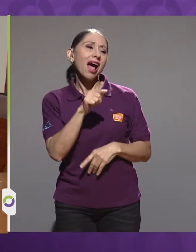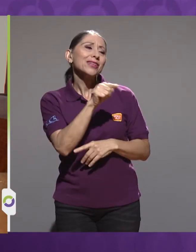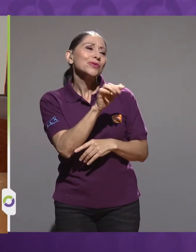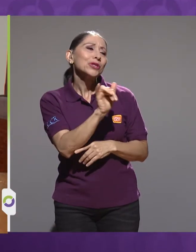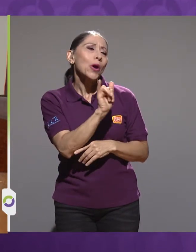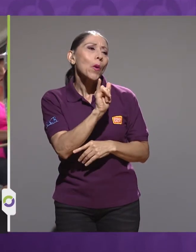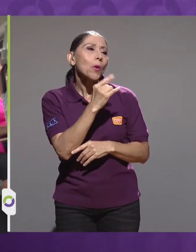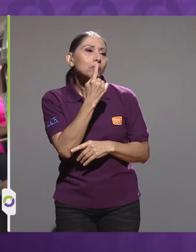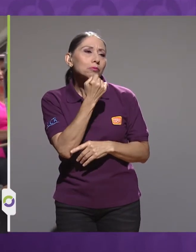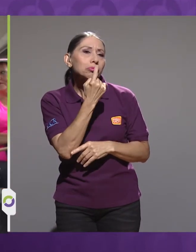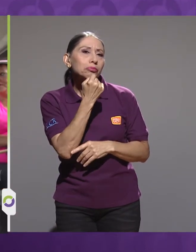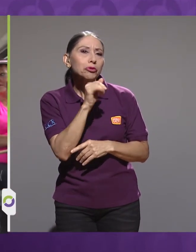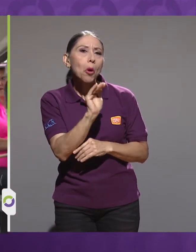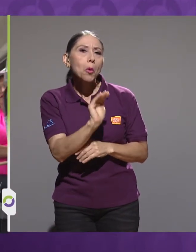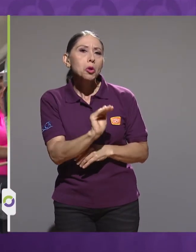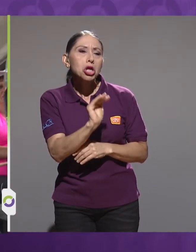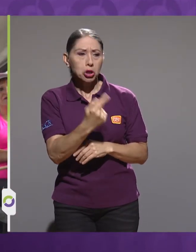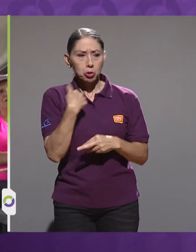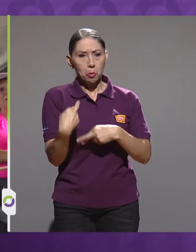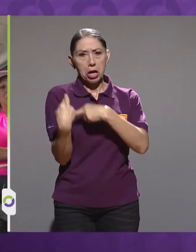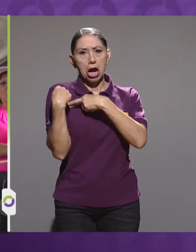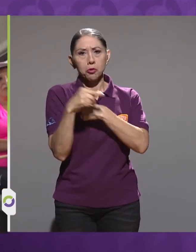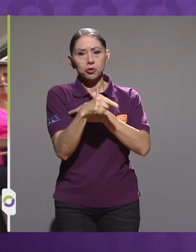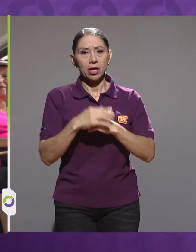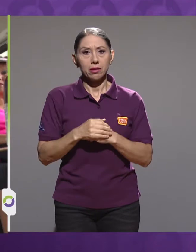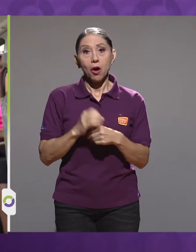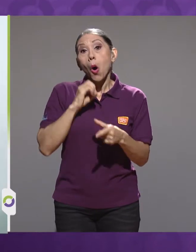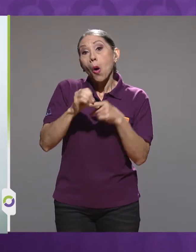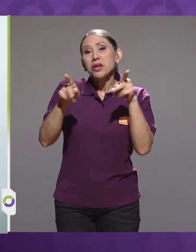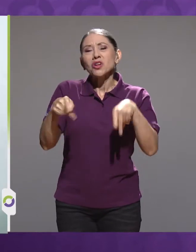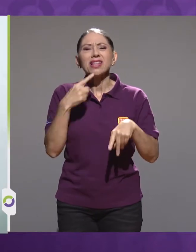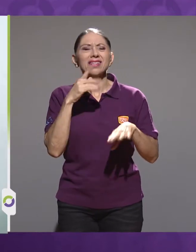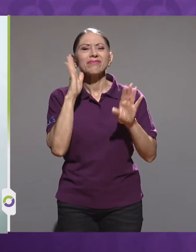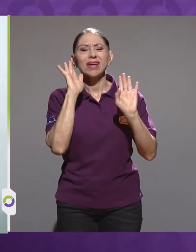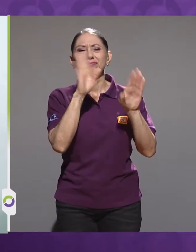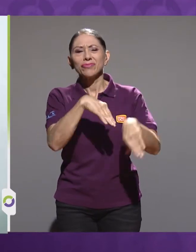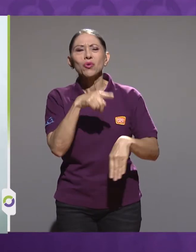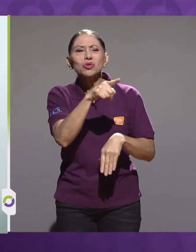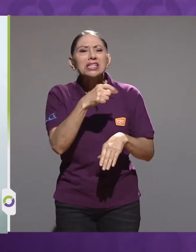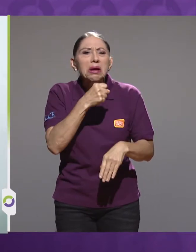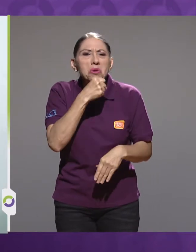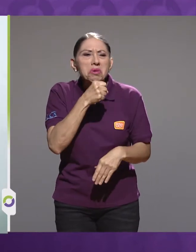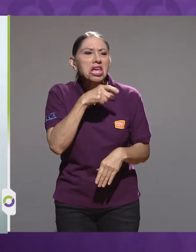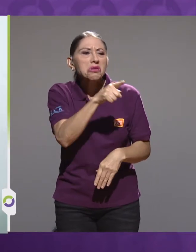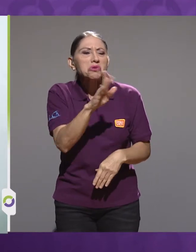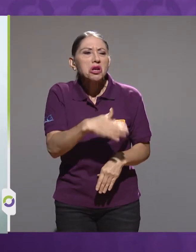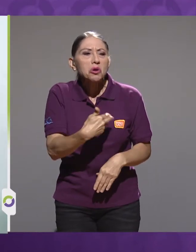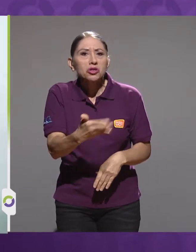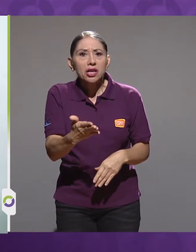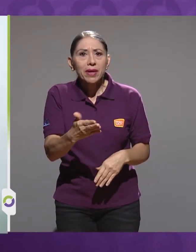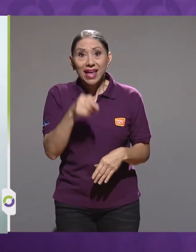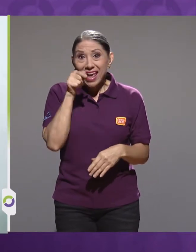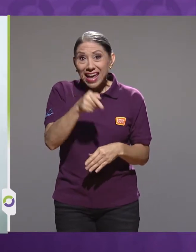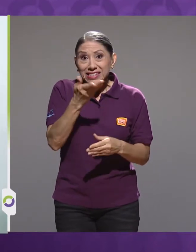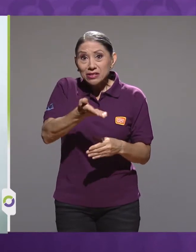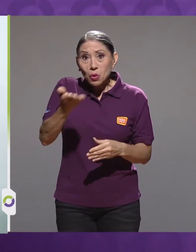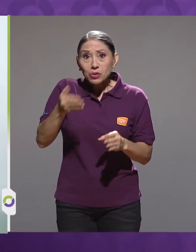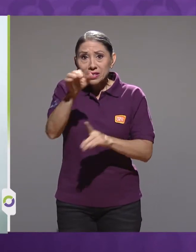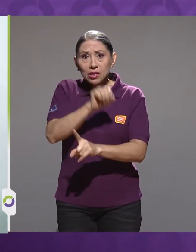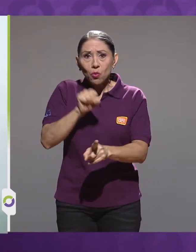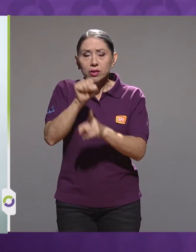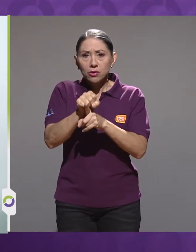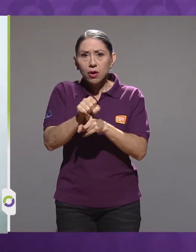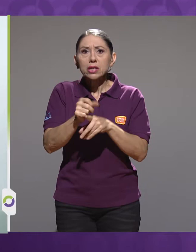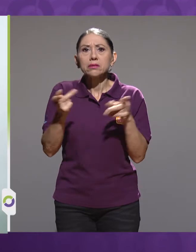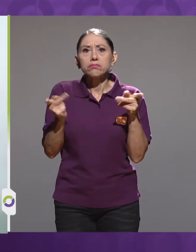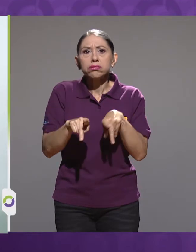entonces yo soy la que voy a encargarme de todo, de por sí es que ya usted está muy viejito, ya usted de por sí no sirve, ¿verdad? Ese